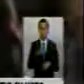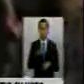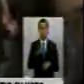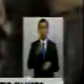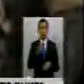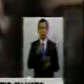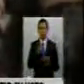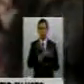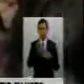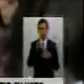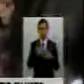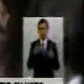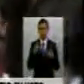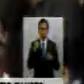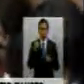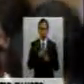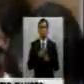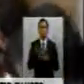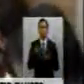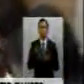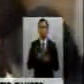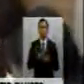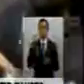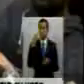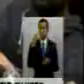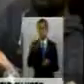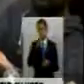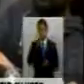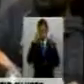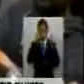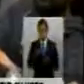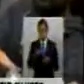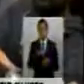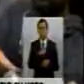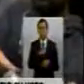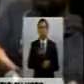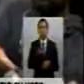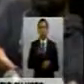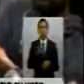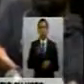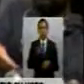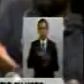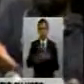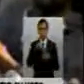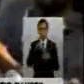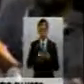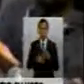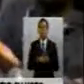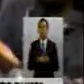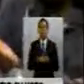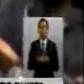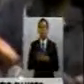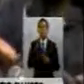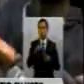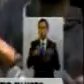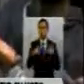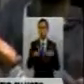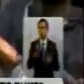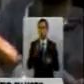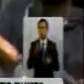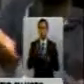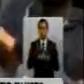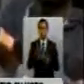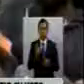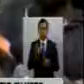votos ya es legítimo, porque antes los jueces elegían con 157 votos. Si hay una persona que tiene 1.000